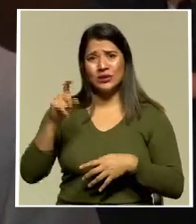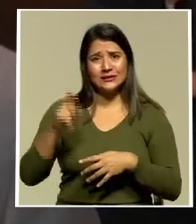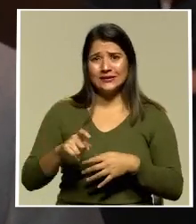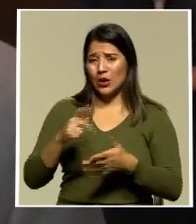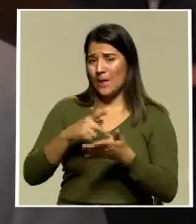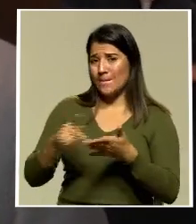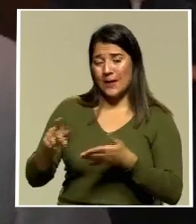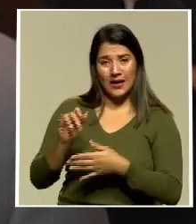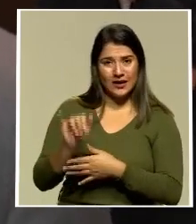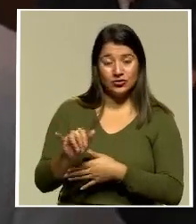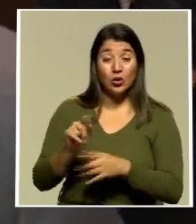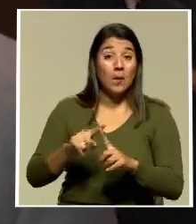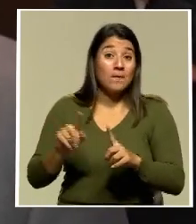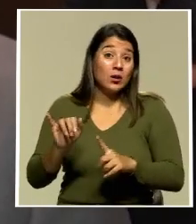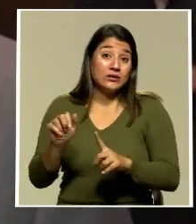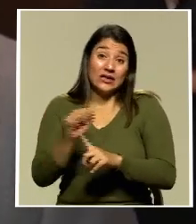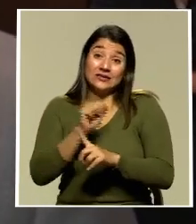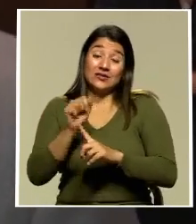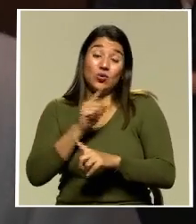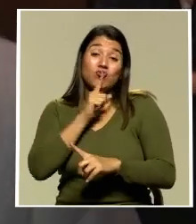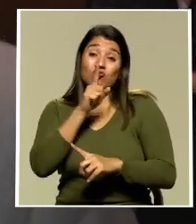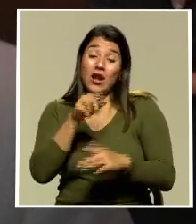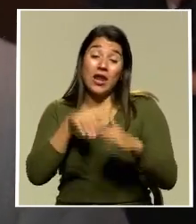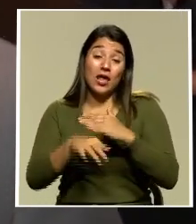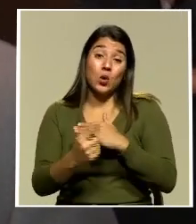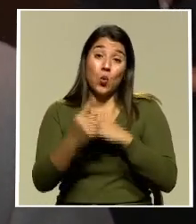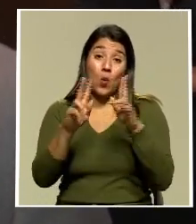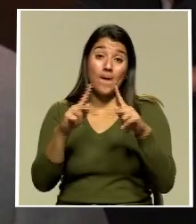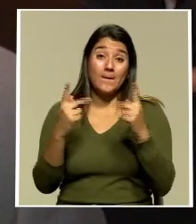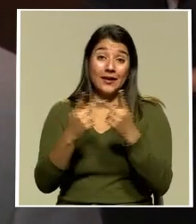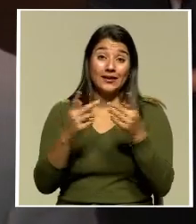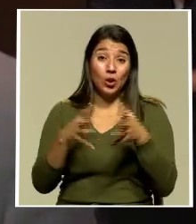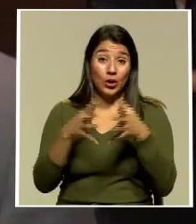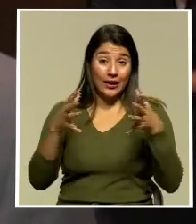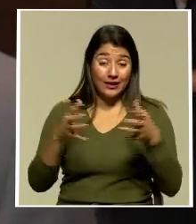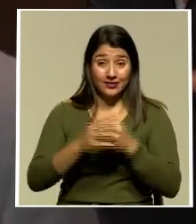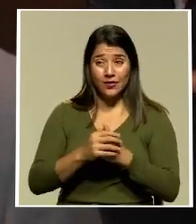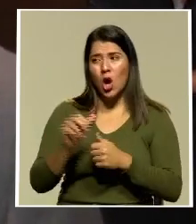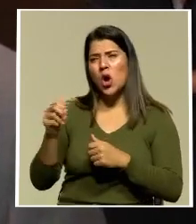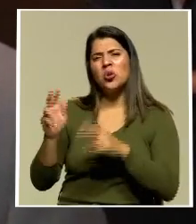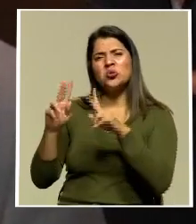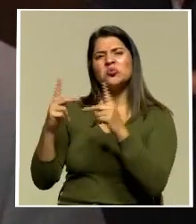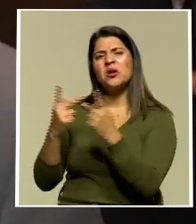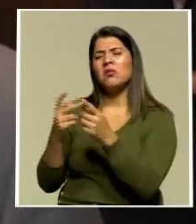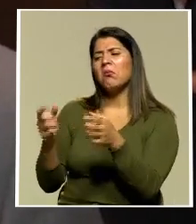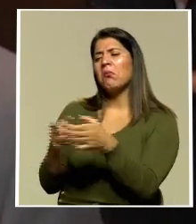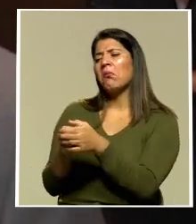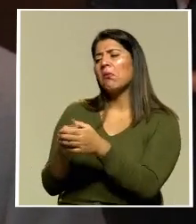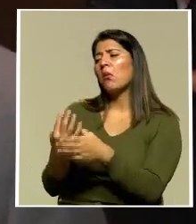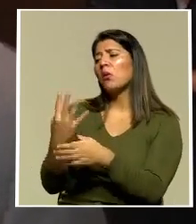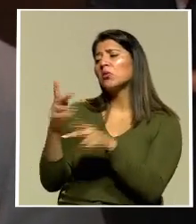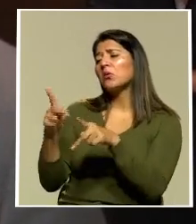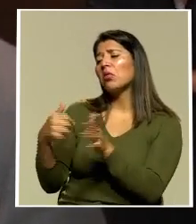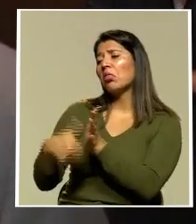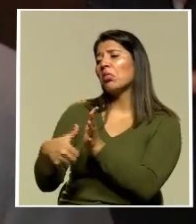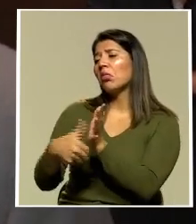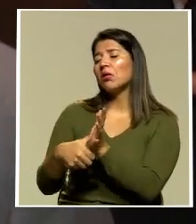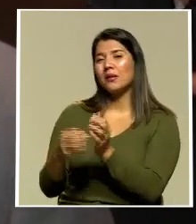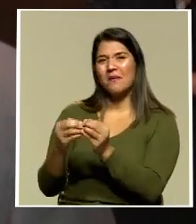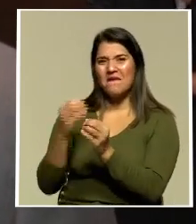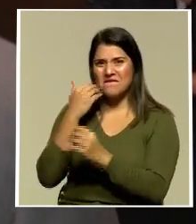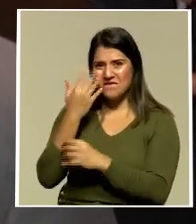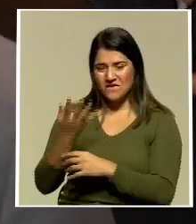cantidad, pero esa es la realidad de un partido tan grande. En otros partidos se reúnen 4 gatos y escogen al candidato y